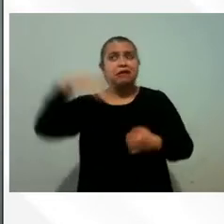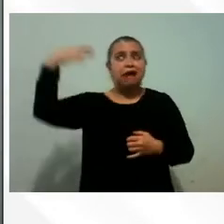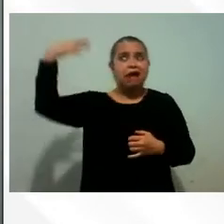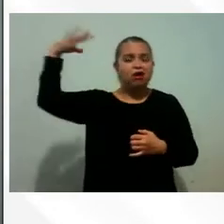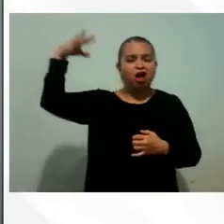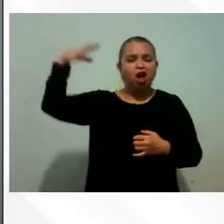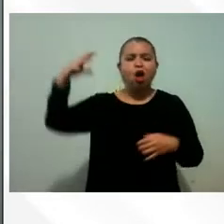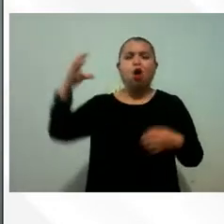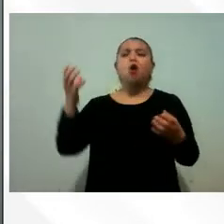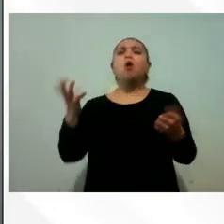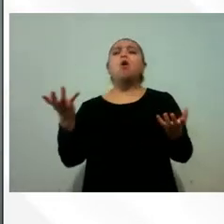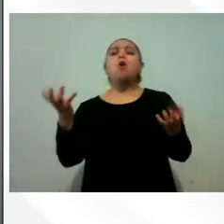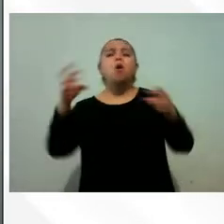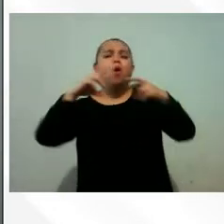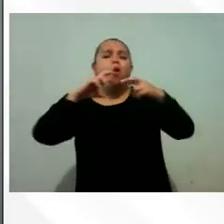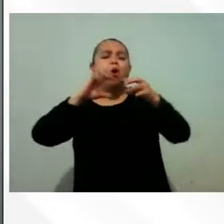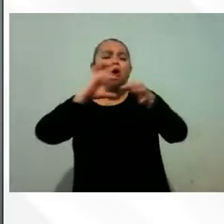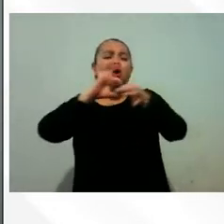relacionar?